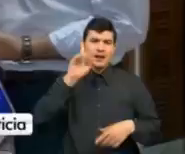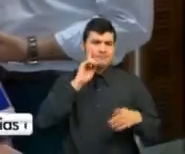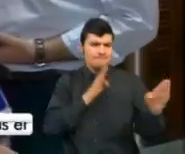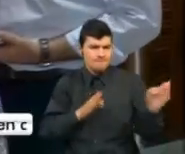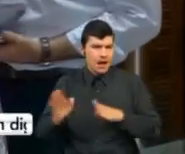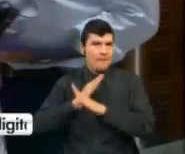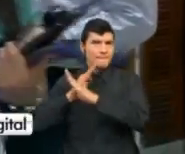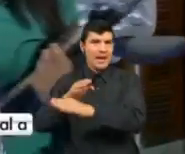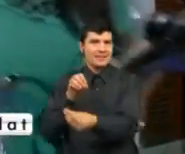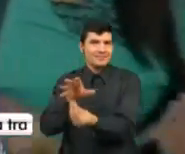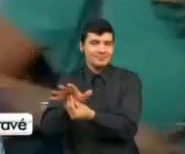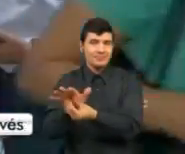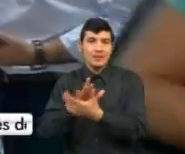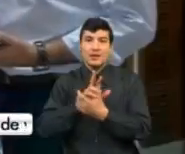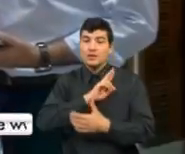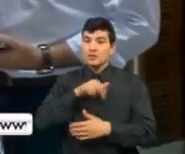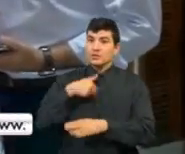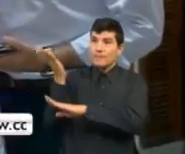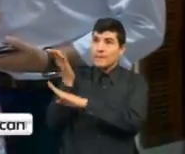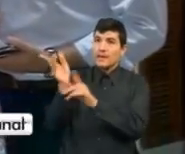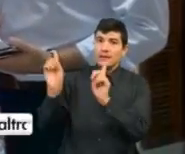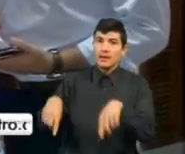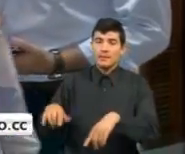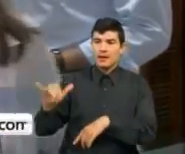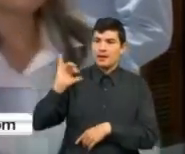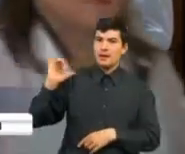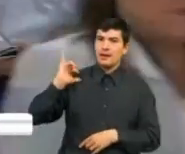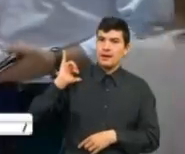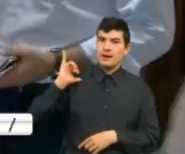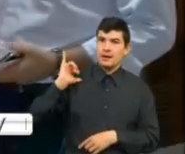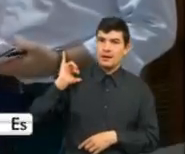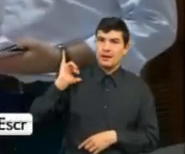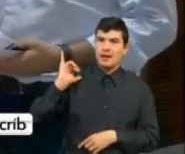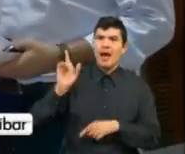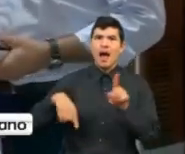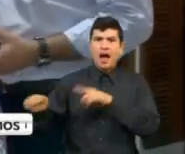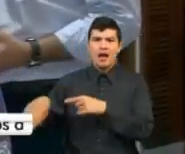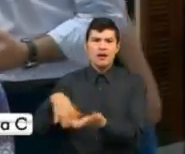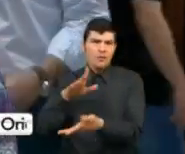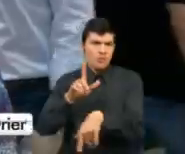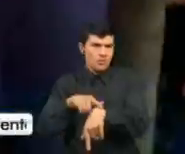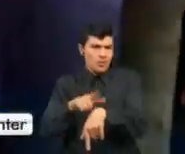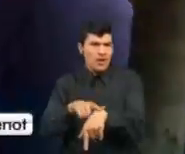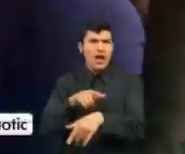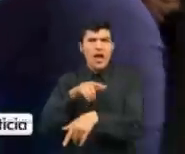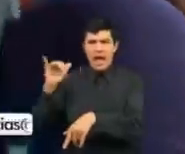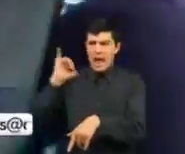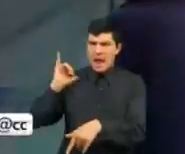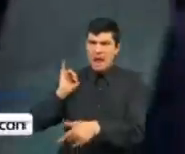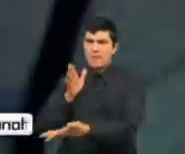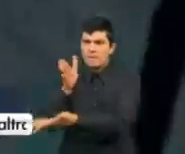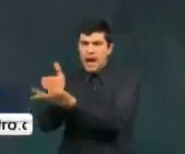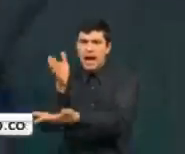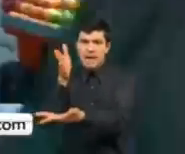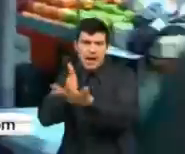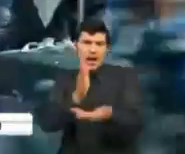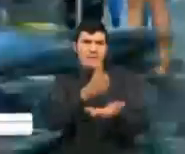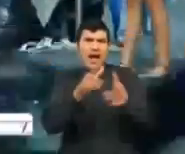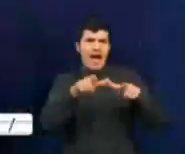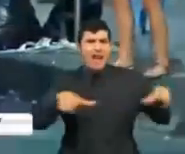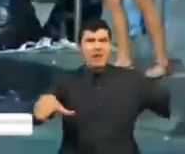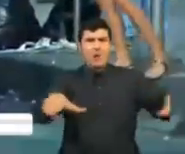pedido también que el ejército en algunos momentos y en algunos sitios de la ciudad hagan